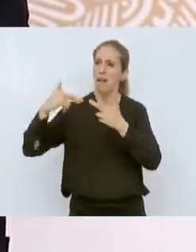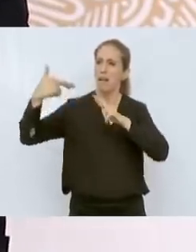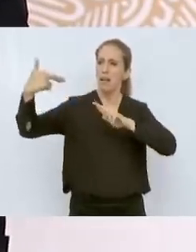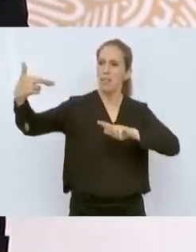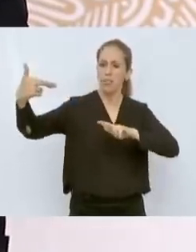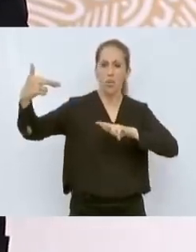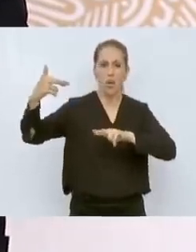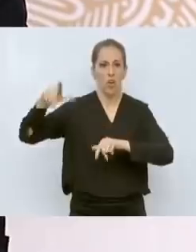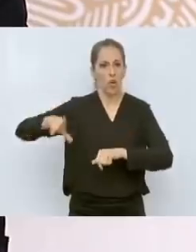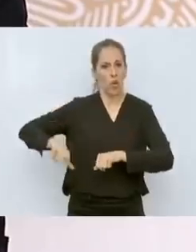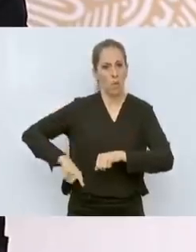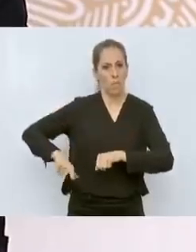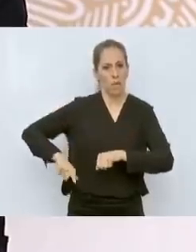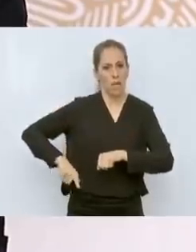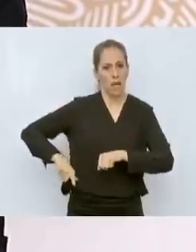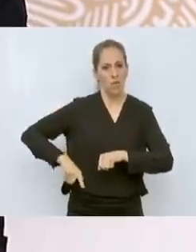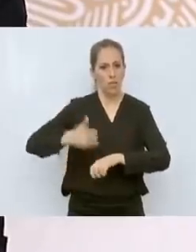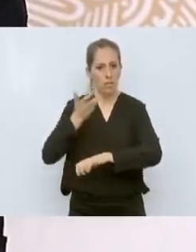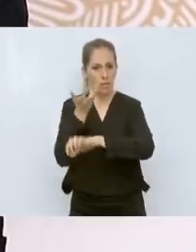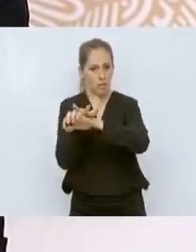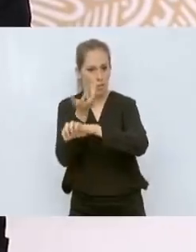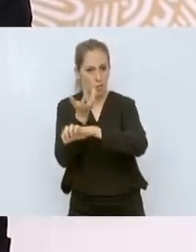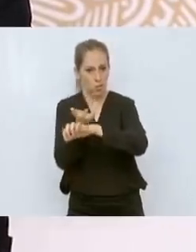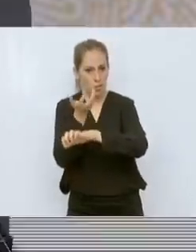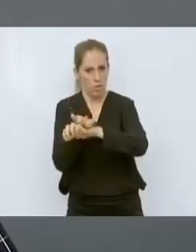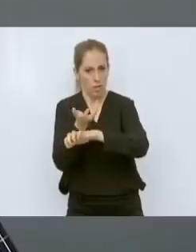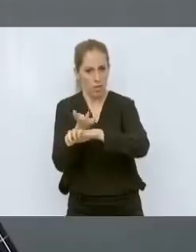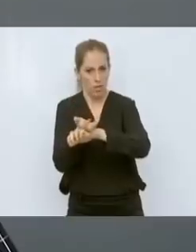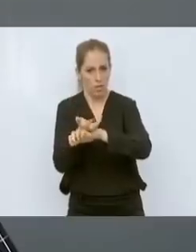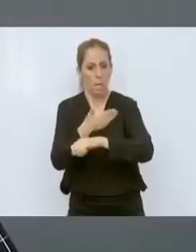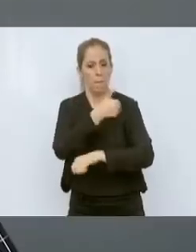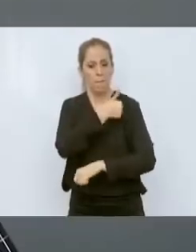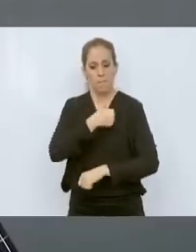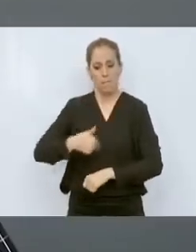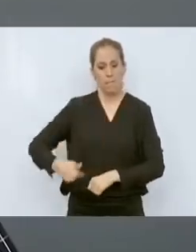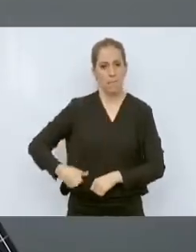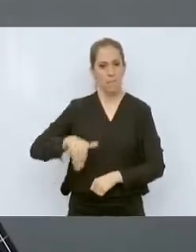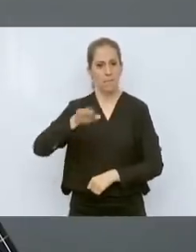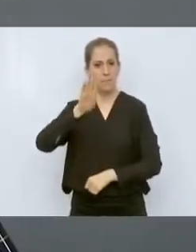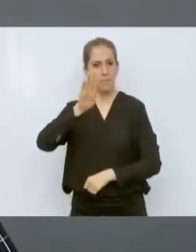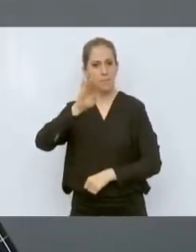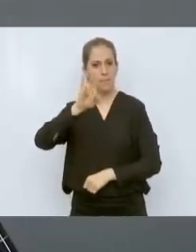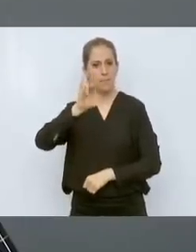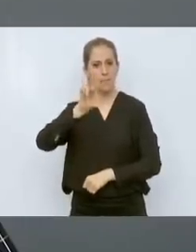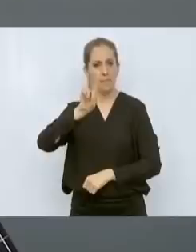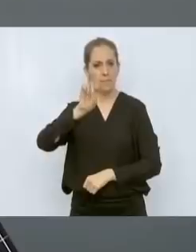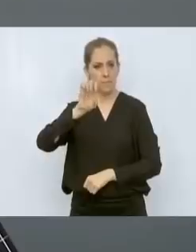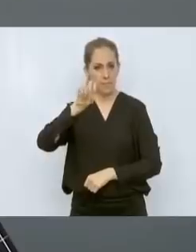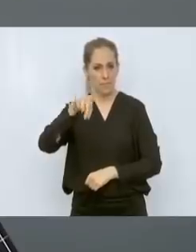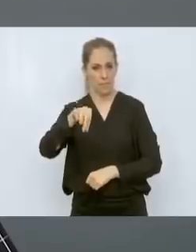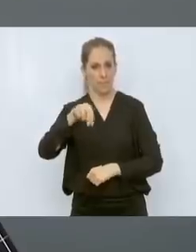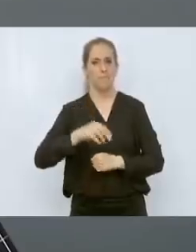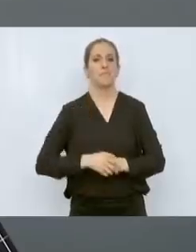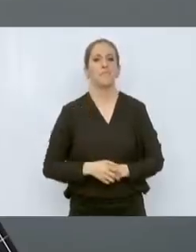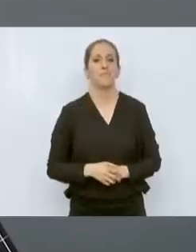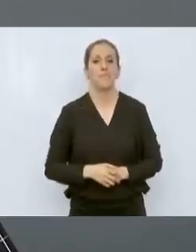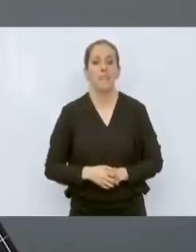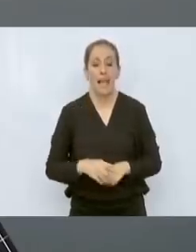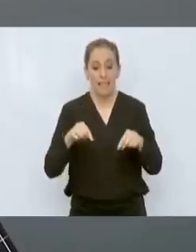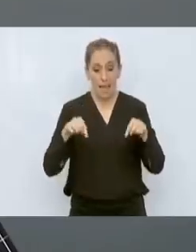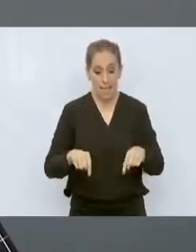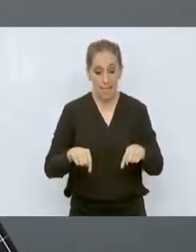de Estados Unidos, con el presidente Biden. Y desde Linares lo